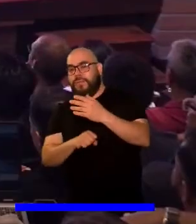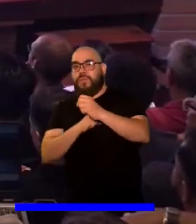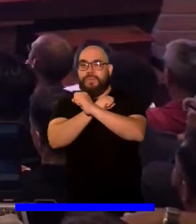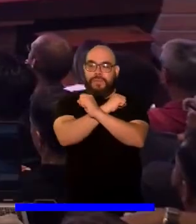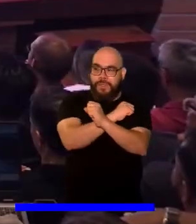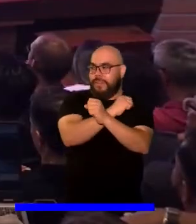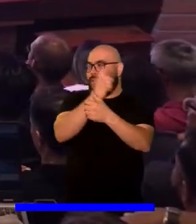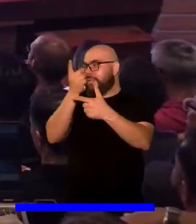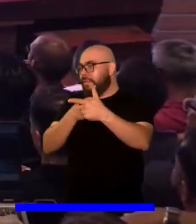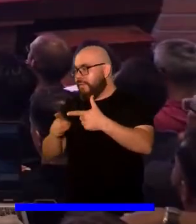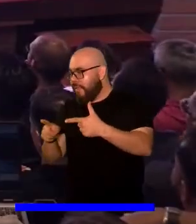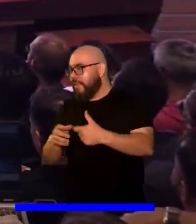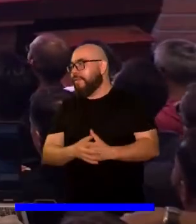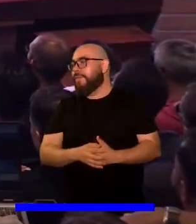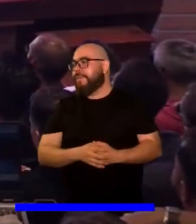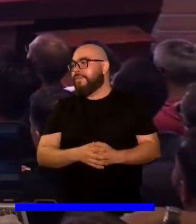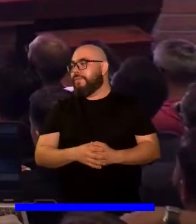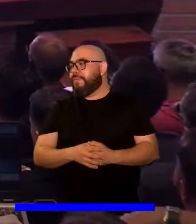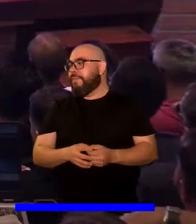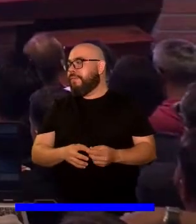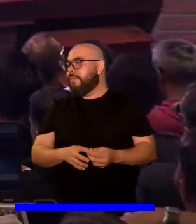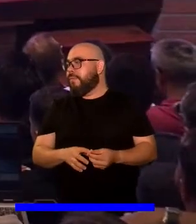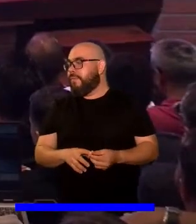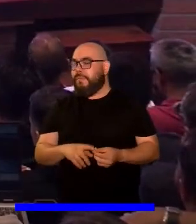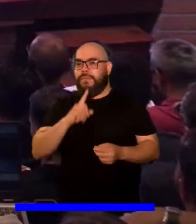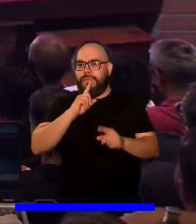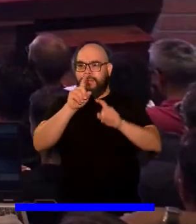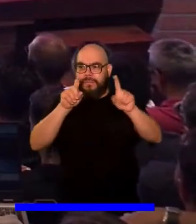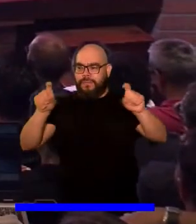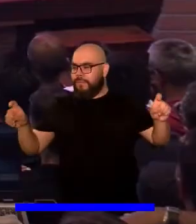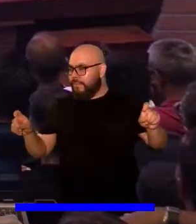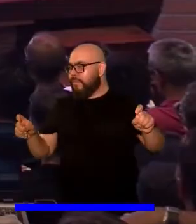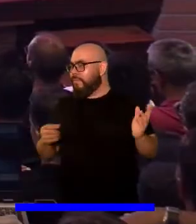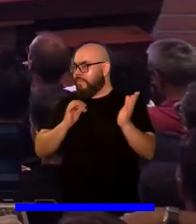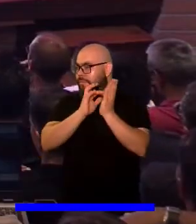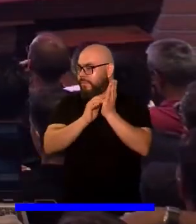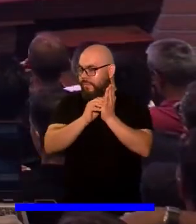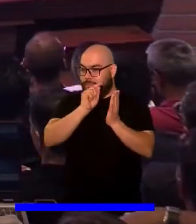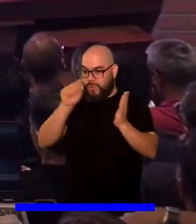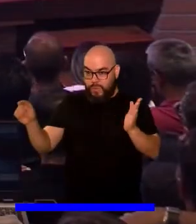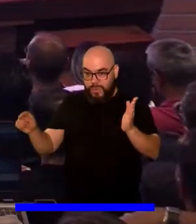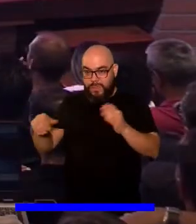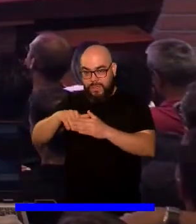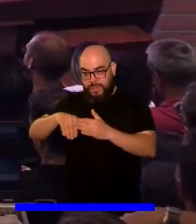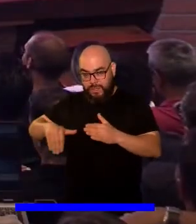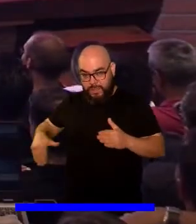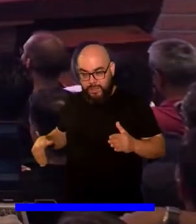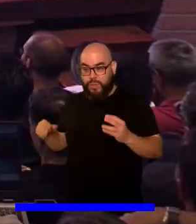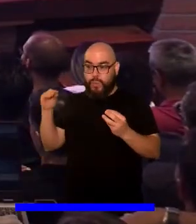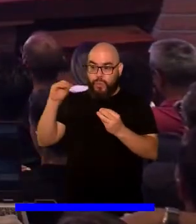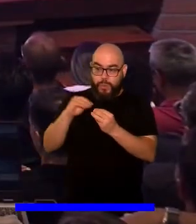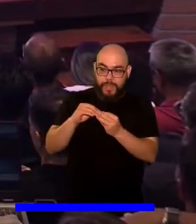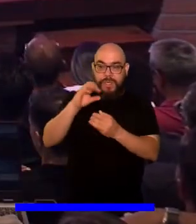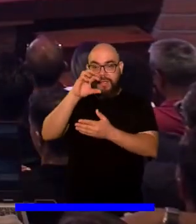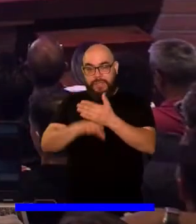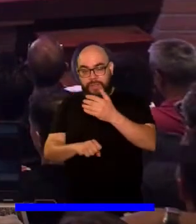dividir. Y pues mi pregunta hacia ustedes es, por tener una calculadora, ¿ustedes han dejado de hacer